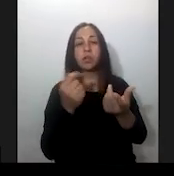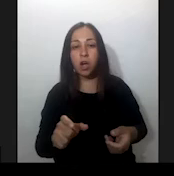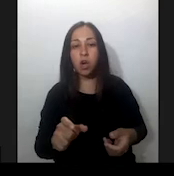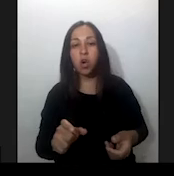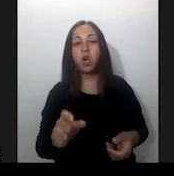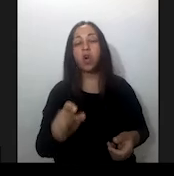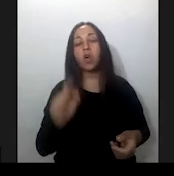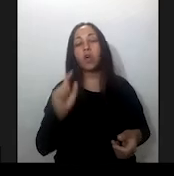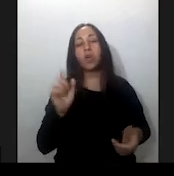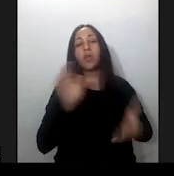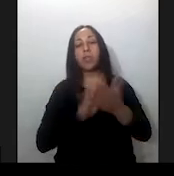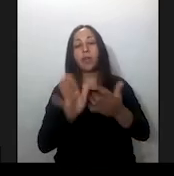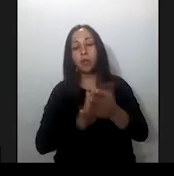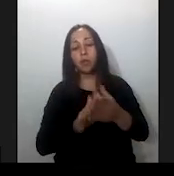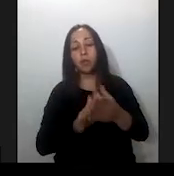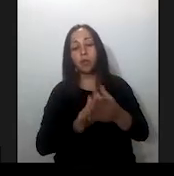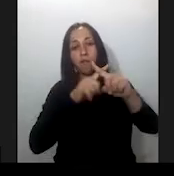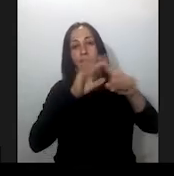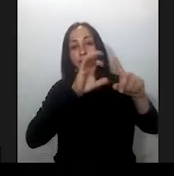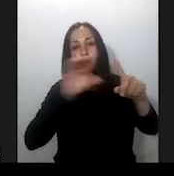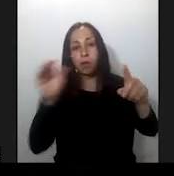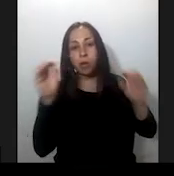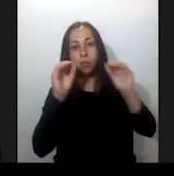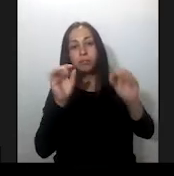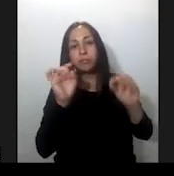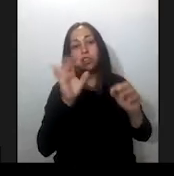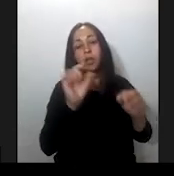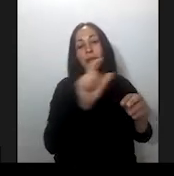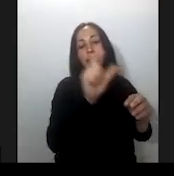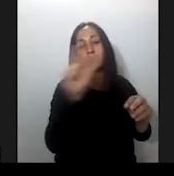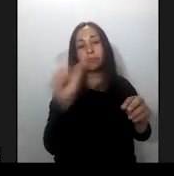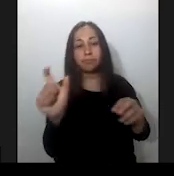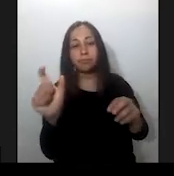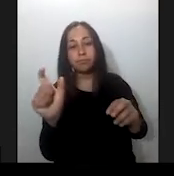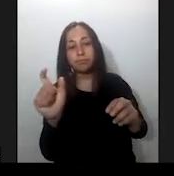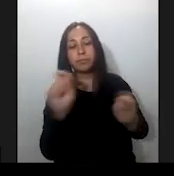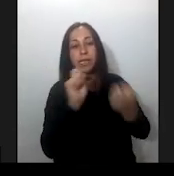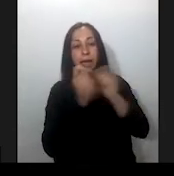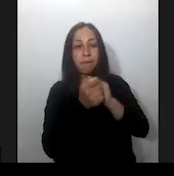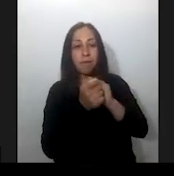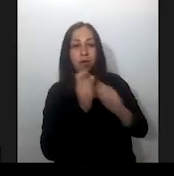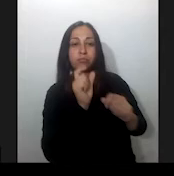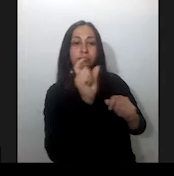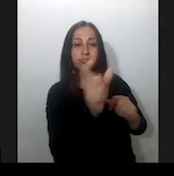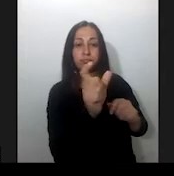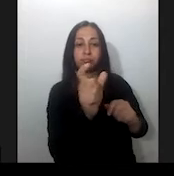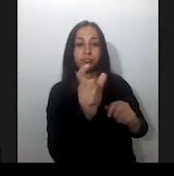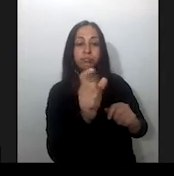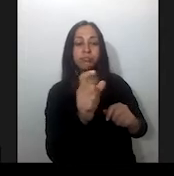abajo y en lugar de volver a escribir toda la fórmula, acá simplemente reemplazo, ¿no? Y le digo